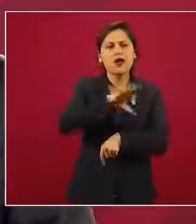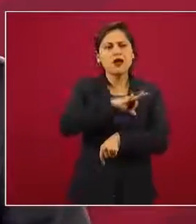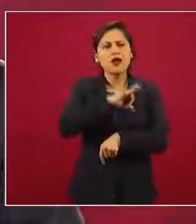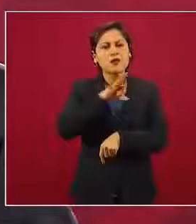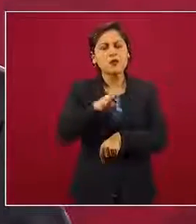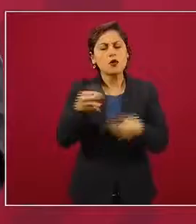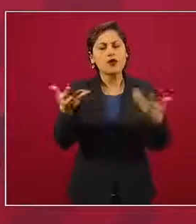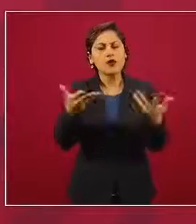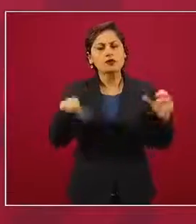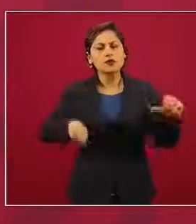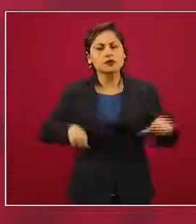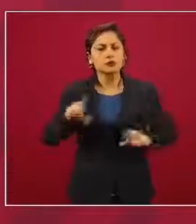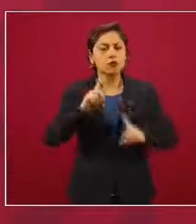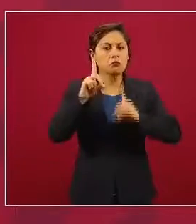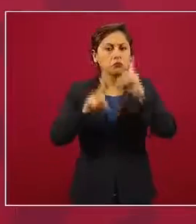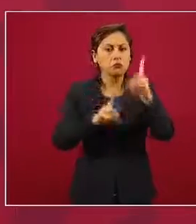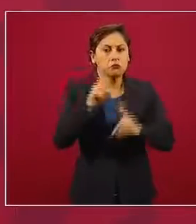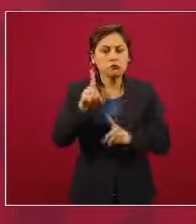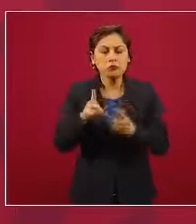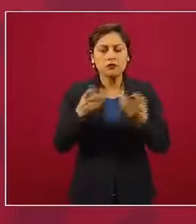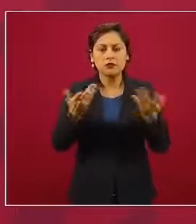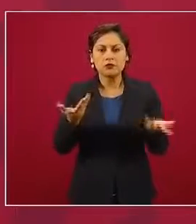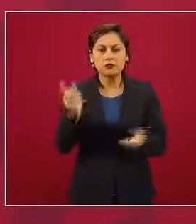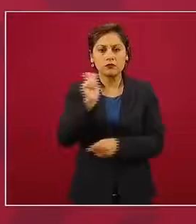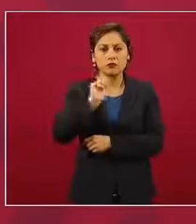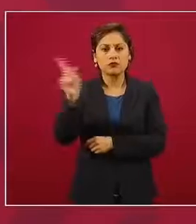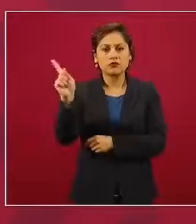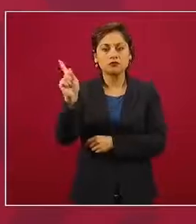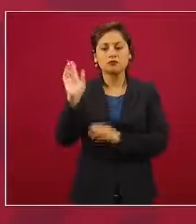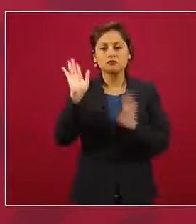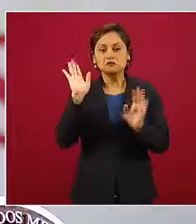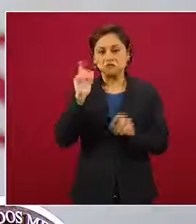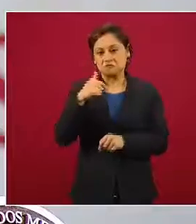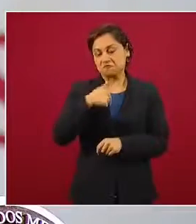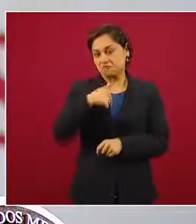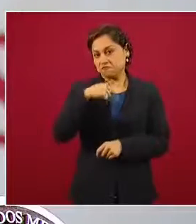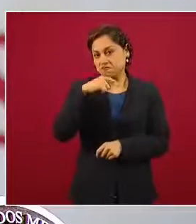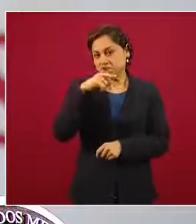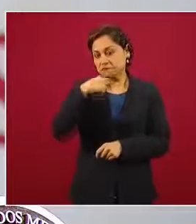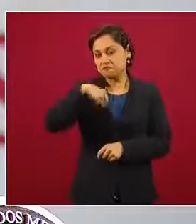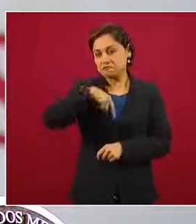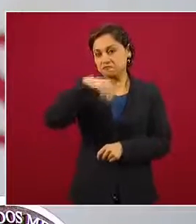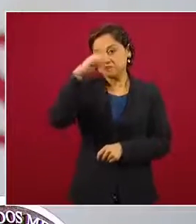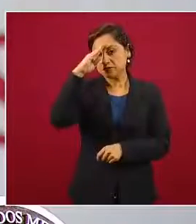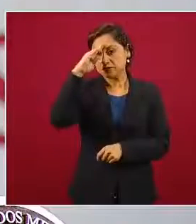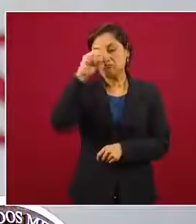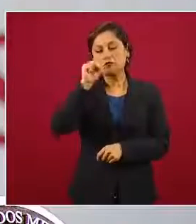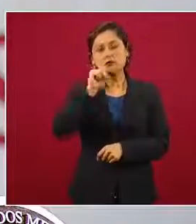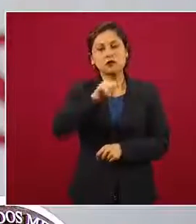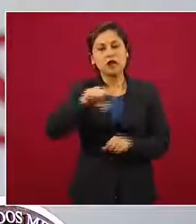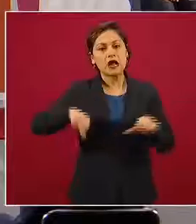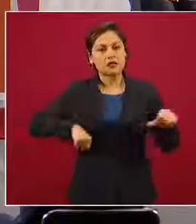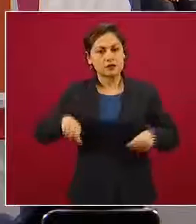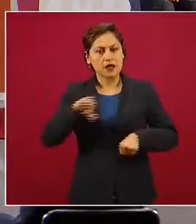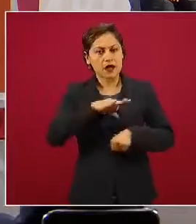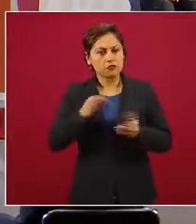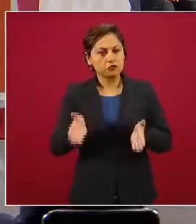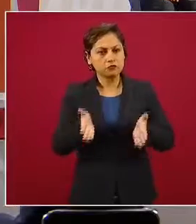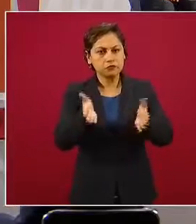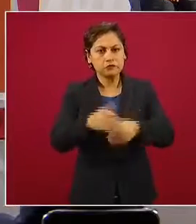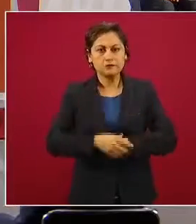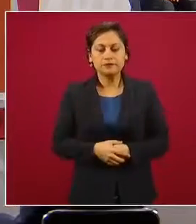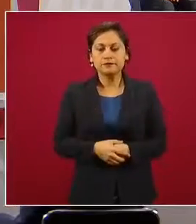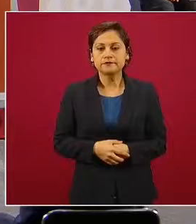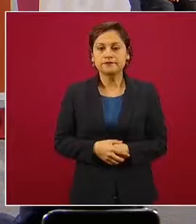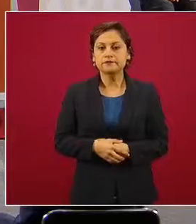se considera que aún sería útil desde el punto de vista de su actividad económica. Y en la segunda